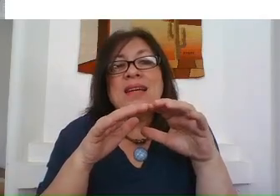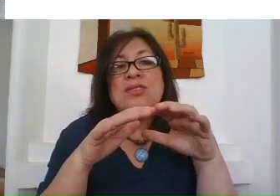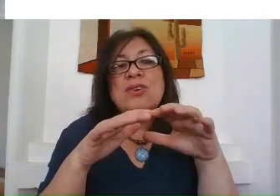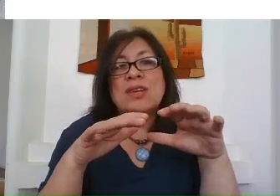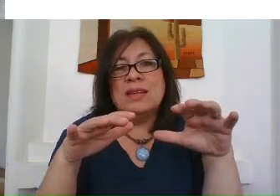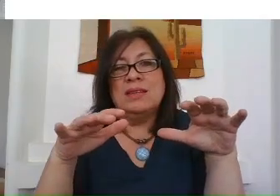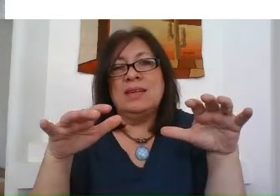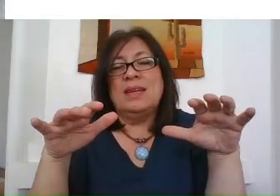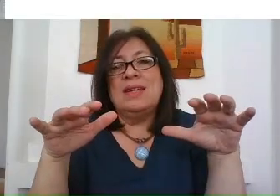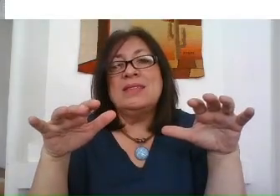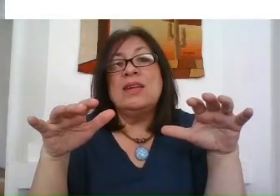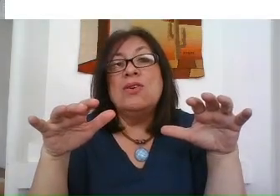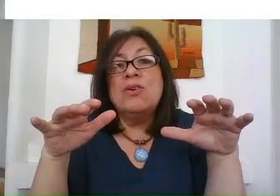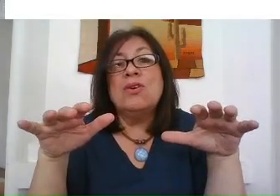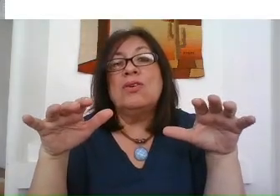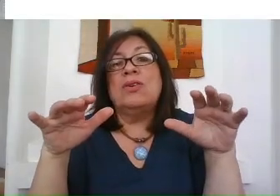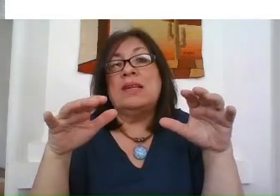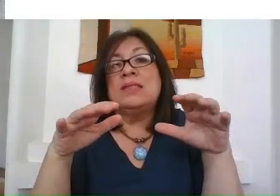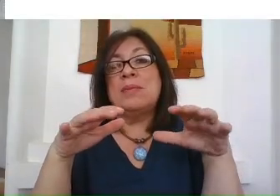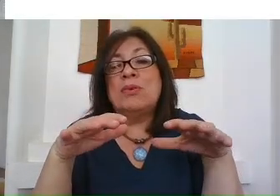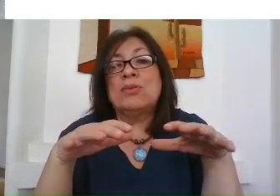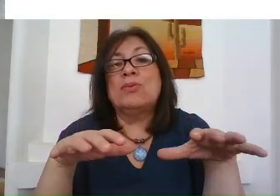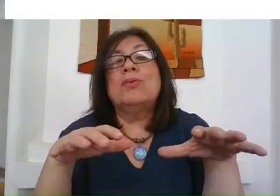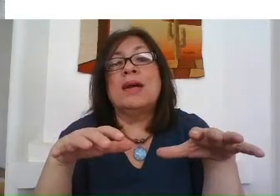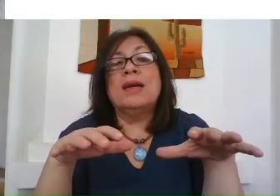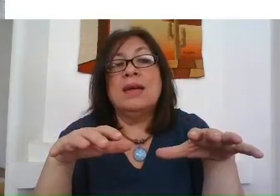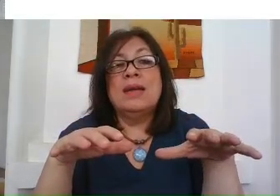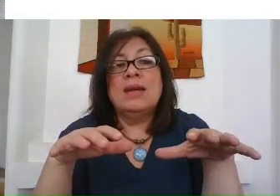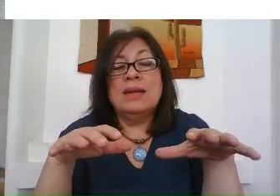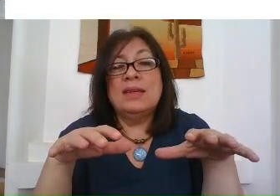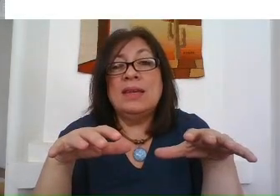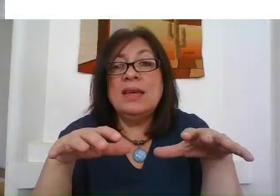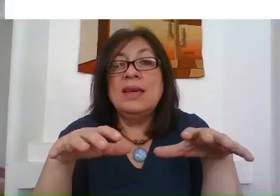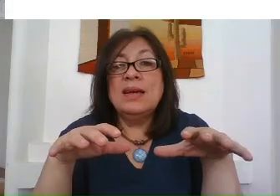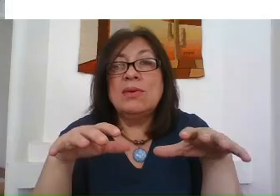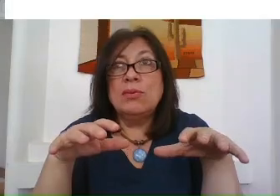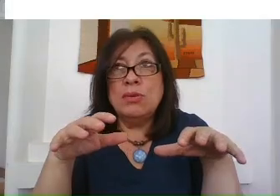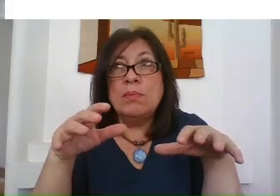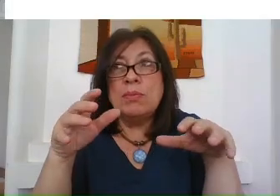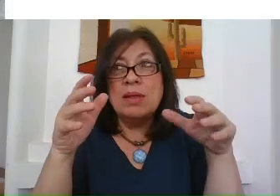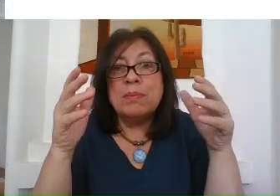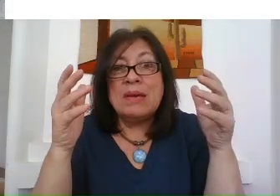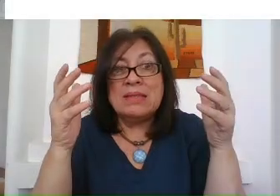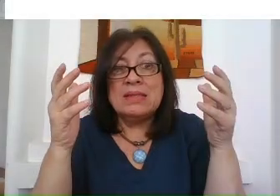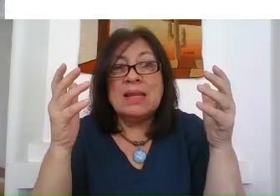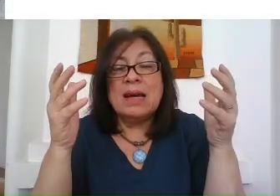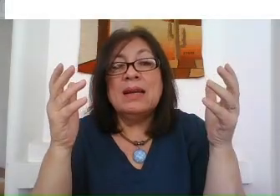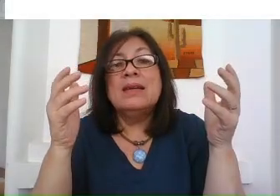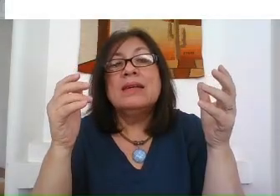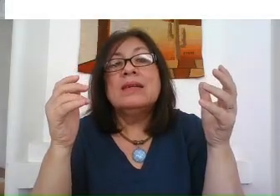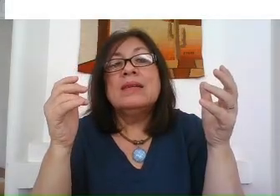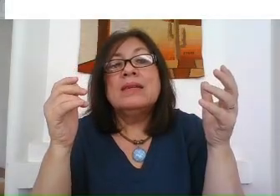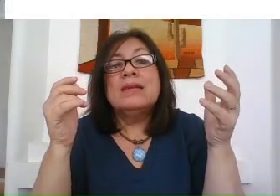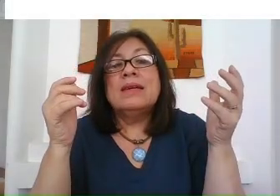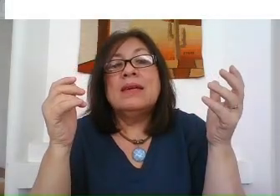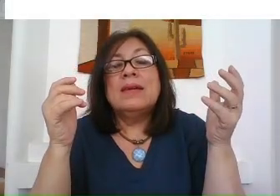se estacionan en ese logro, en esa postura, y uno puede